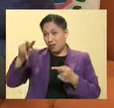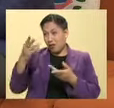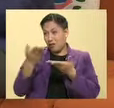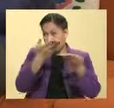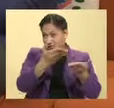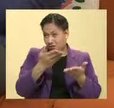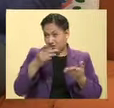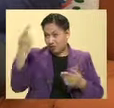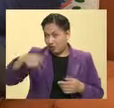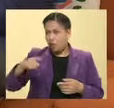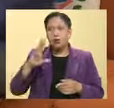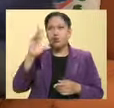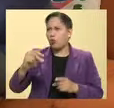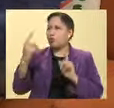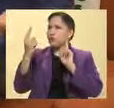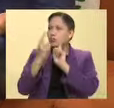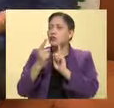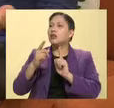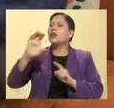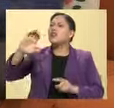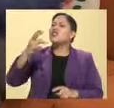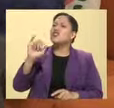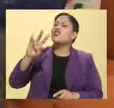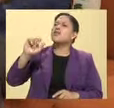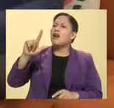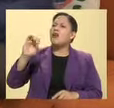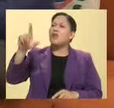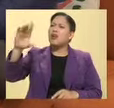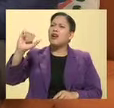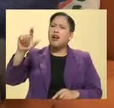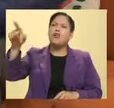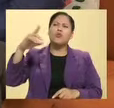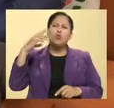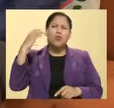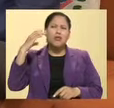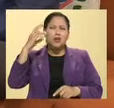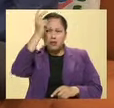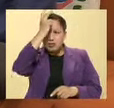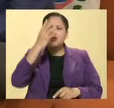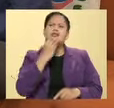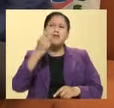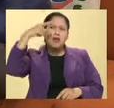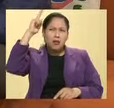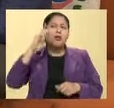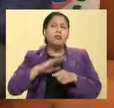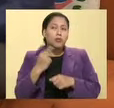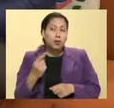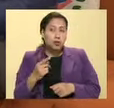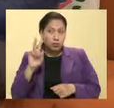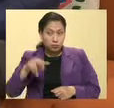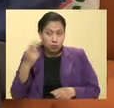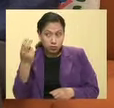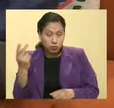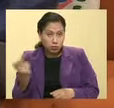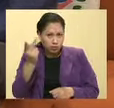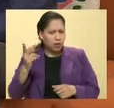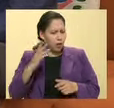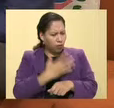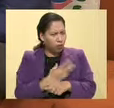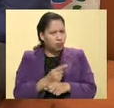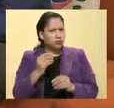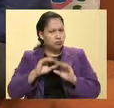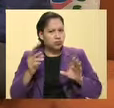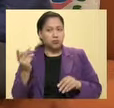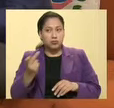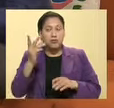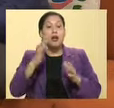este dictamen, ¿no? No, directo al pelo. ¿Por qué pelo, le dicen ¿no? chivaloca? Exacto. ¿Por qué le dicen que está chivaloqueando? ¿Qué? Es verdad que bueno, ahora la tan llevada y traída la ley